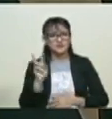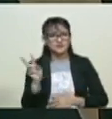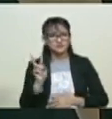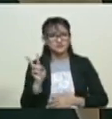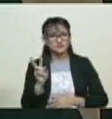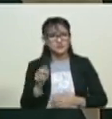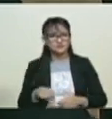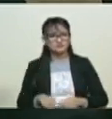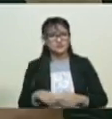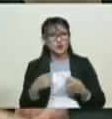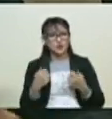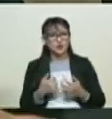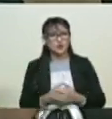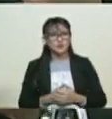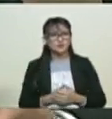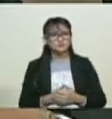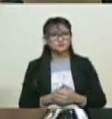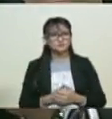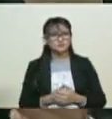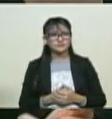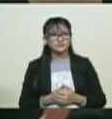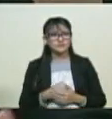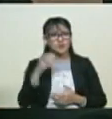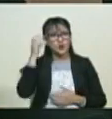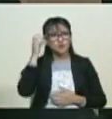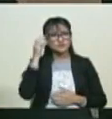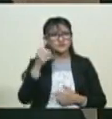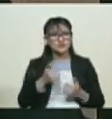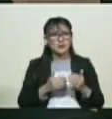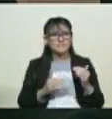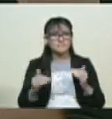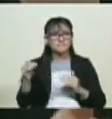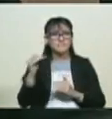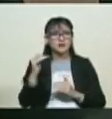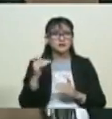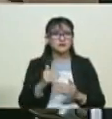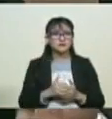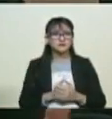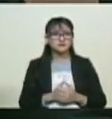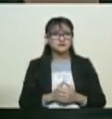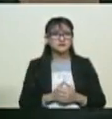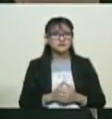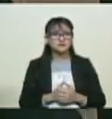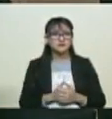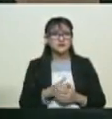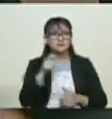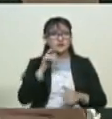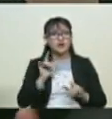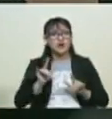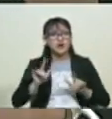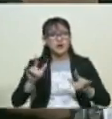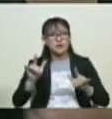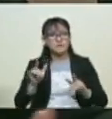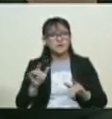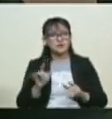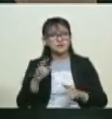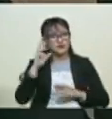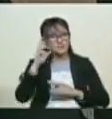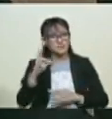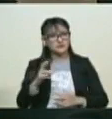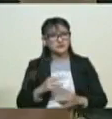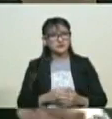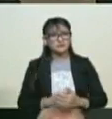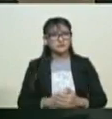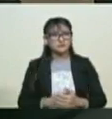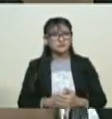nos ha llevado a un nivel de conciencia superior a aquellos que amamos queremos respetamos